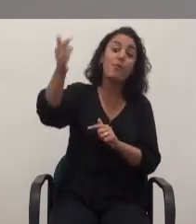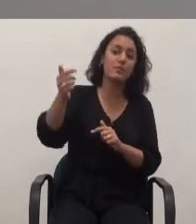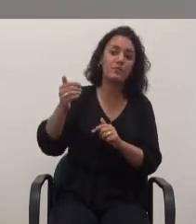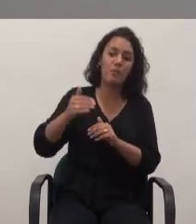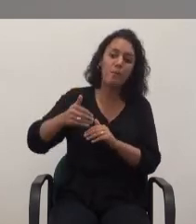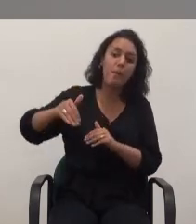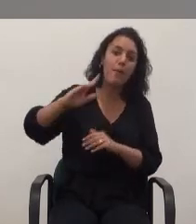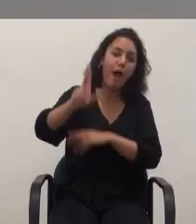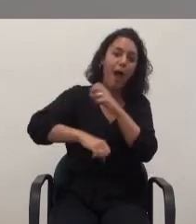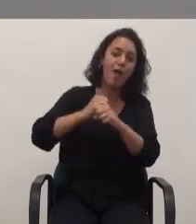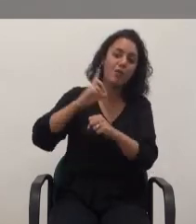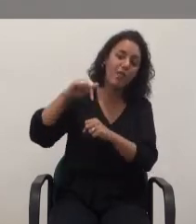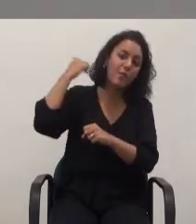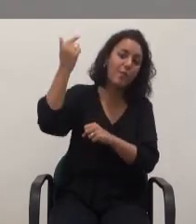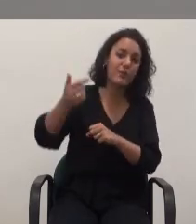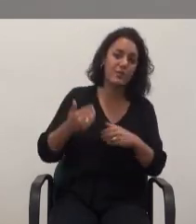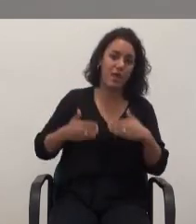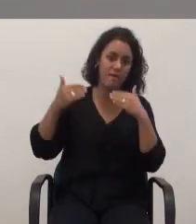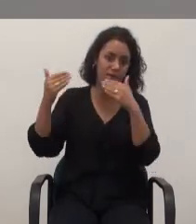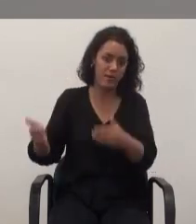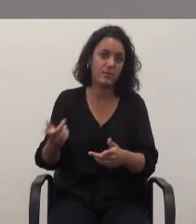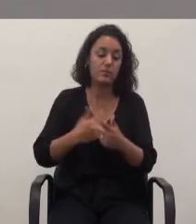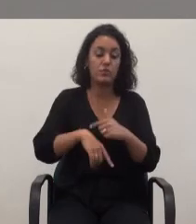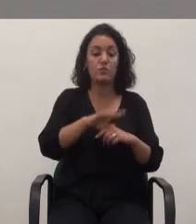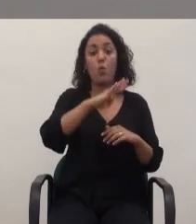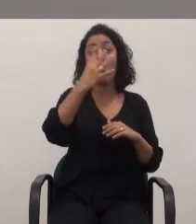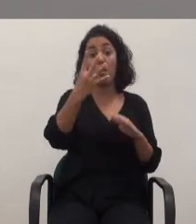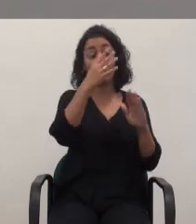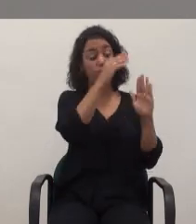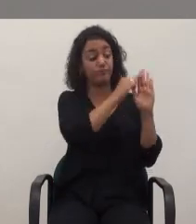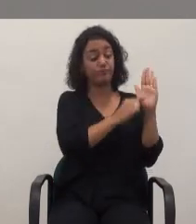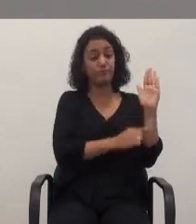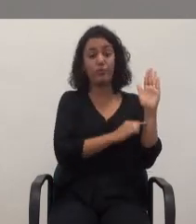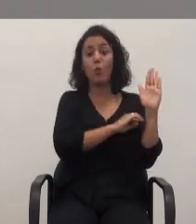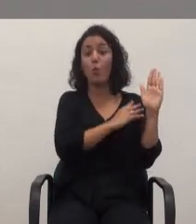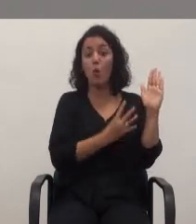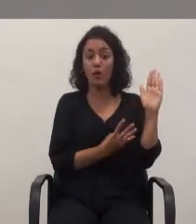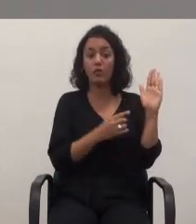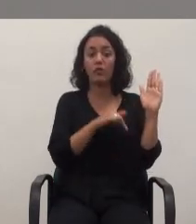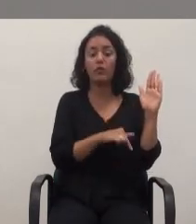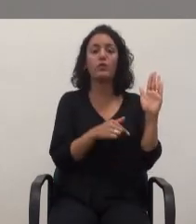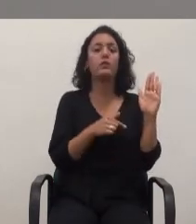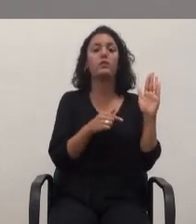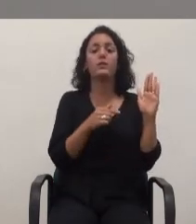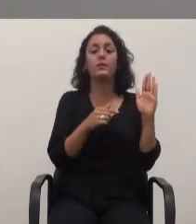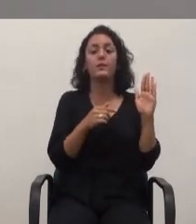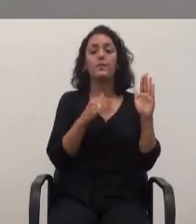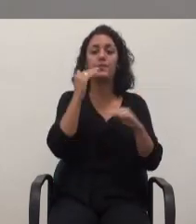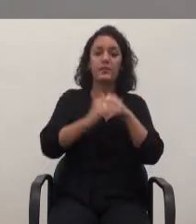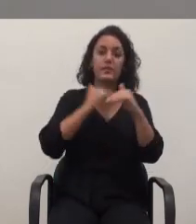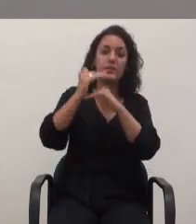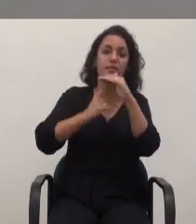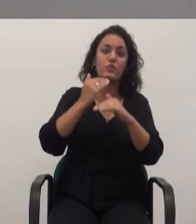había un cuarto eje que tiene que ver con la profundización del proceso de desarrollo institucional del ICEF en clave